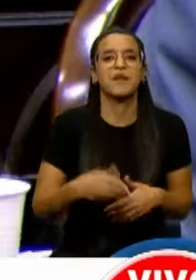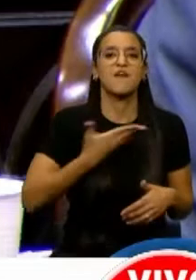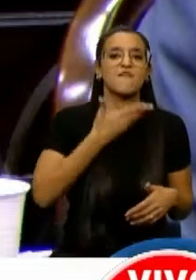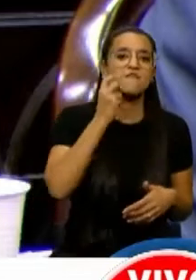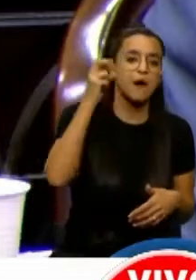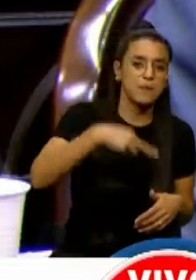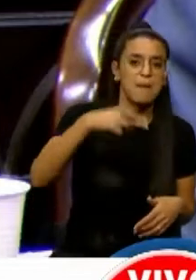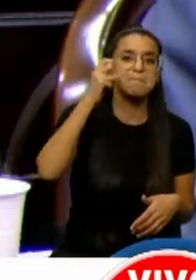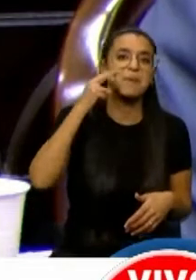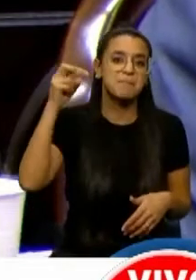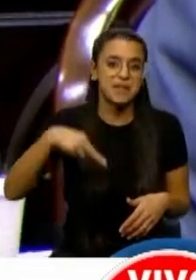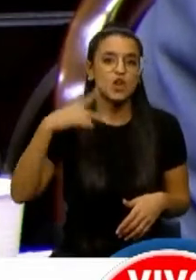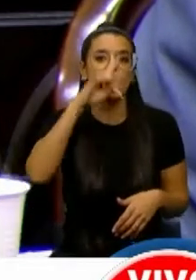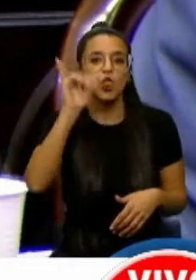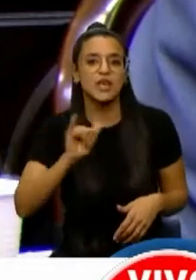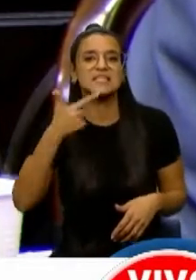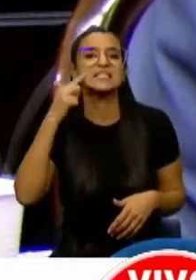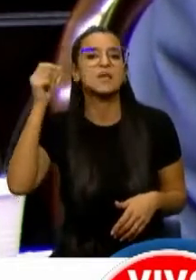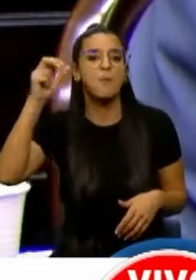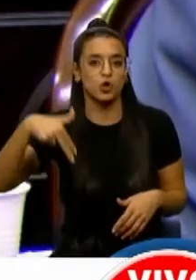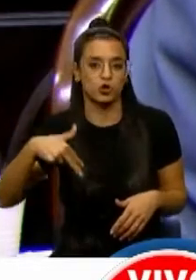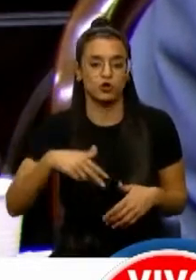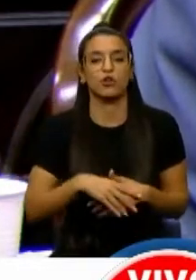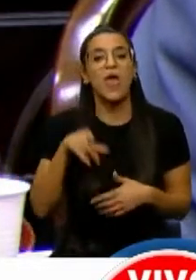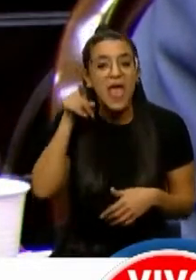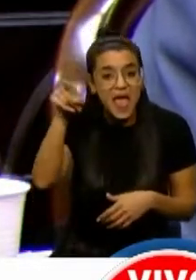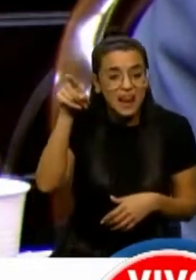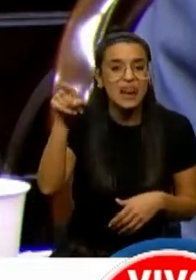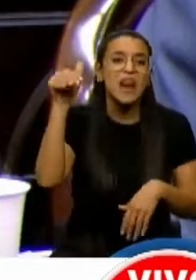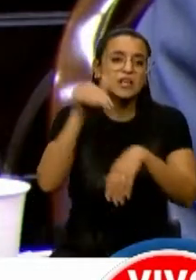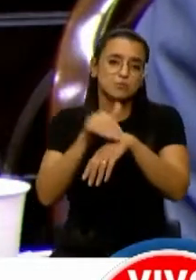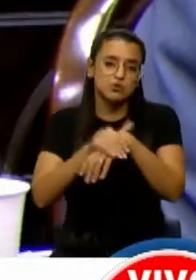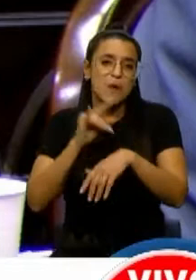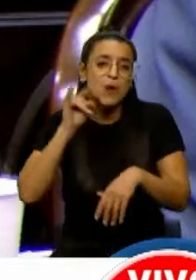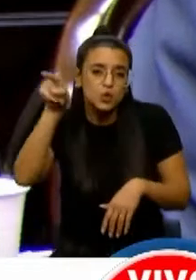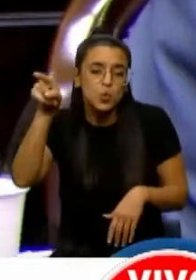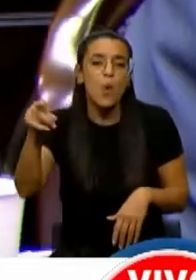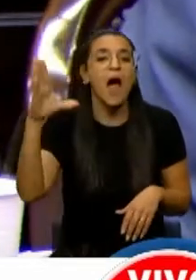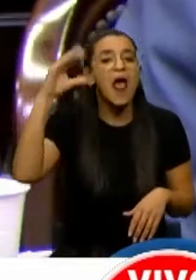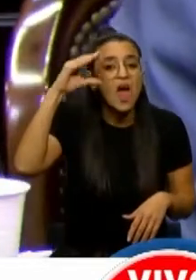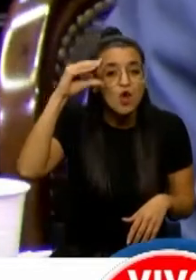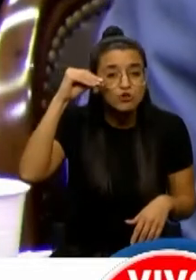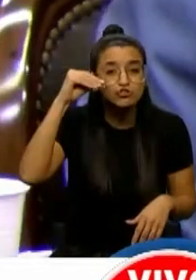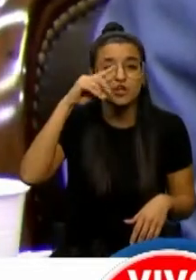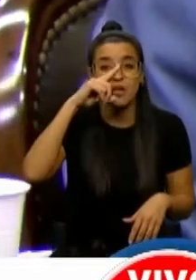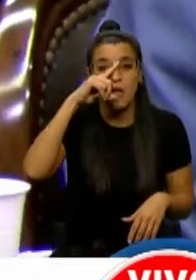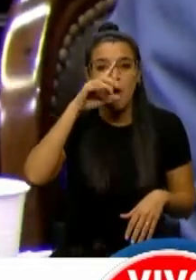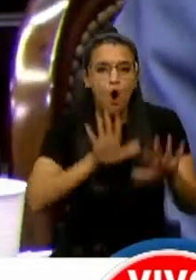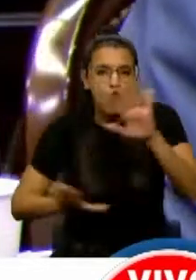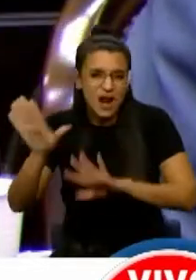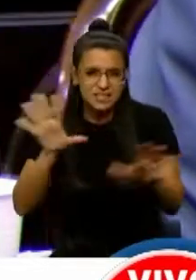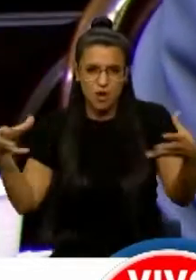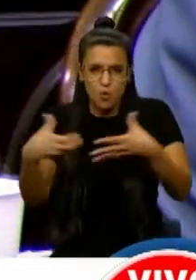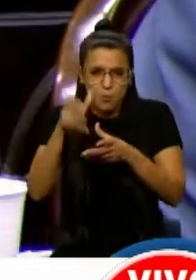Fabián Pepín Rodríguez Simón. Él, el que tenía la tarea de a las noches organizar